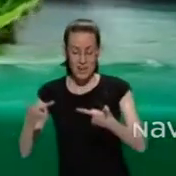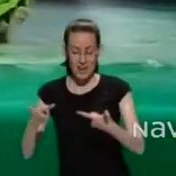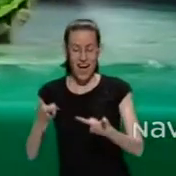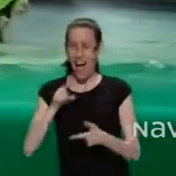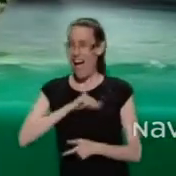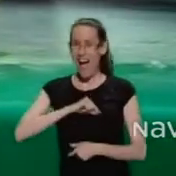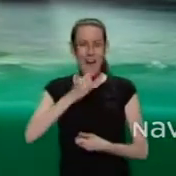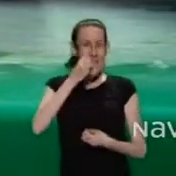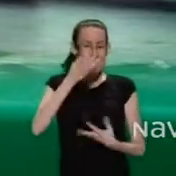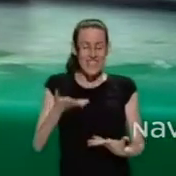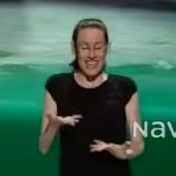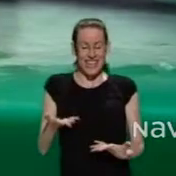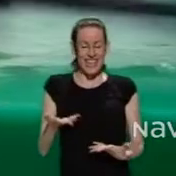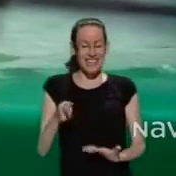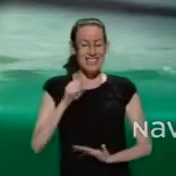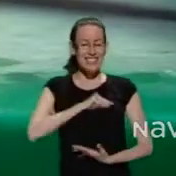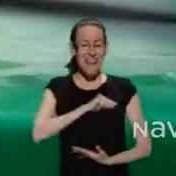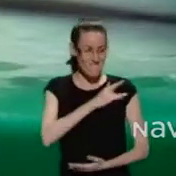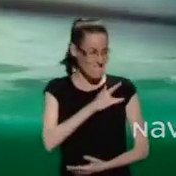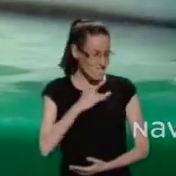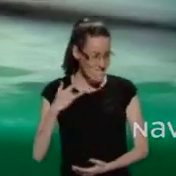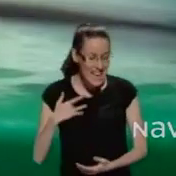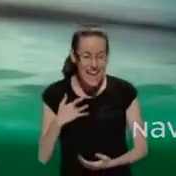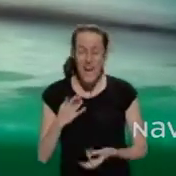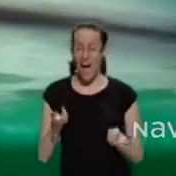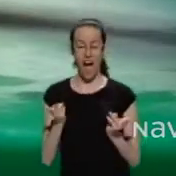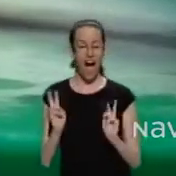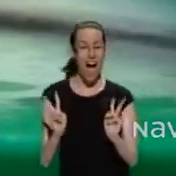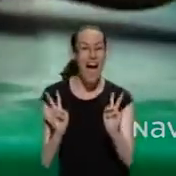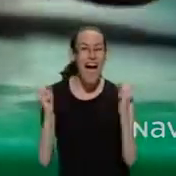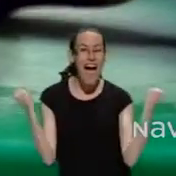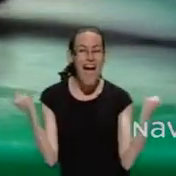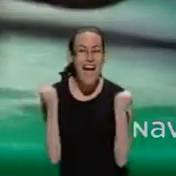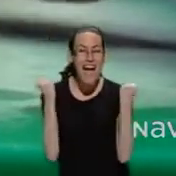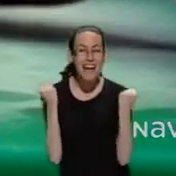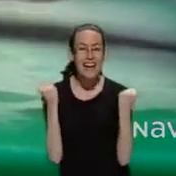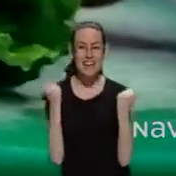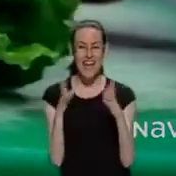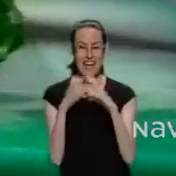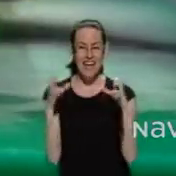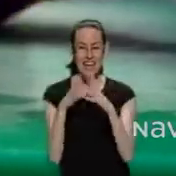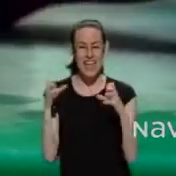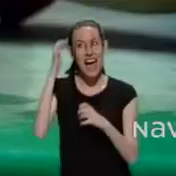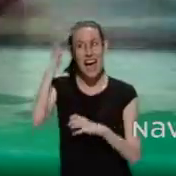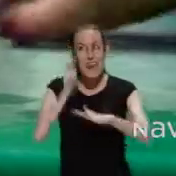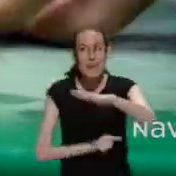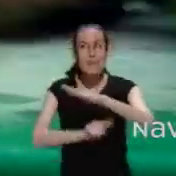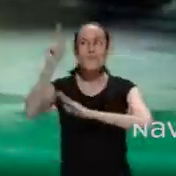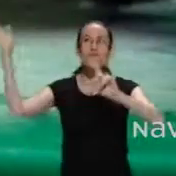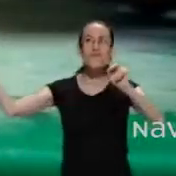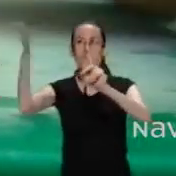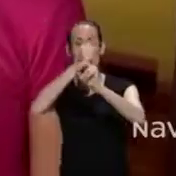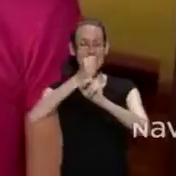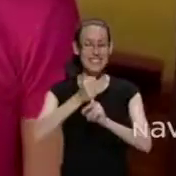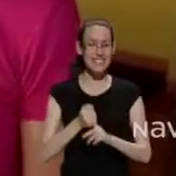nos empezamos a sentir sanos con mucha energía y con capacidad de desarrollar nuestros sueños que al final es lo que todo el